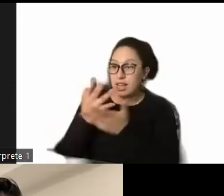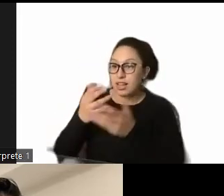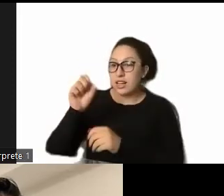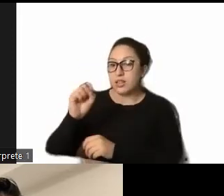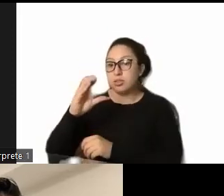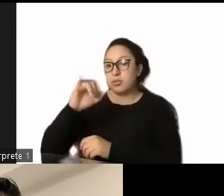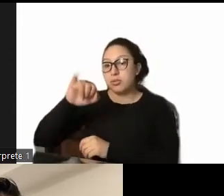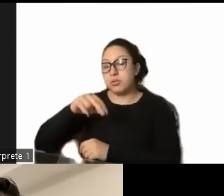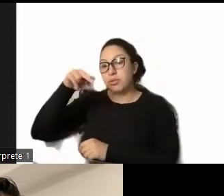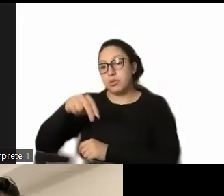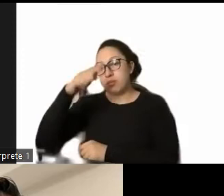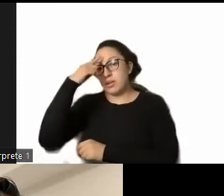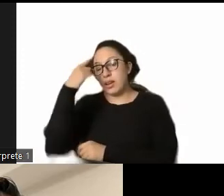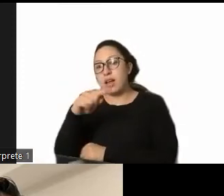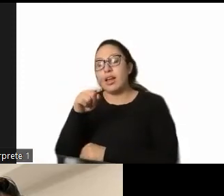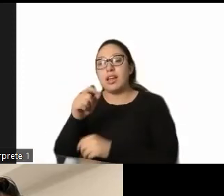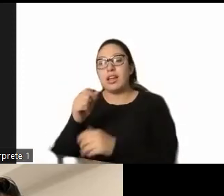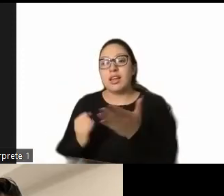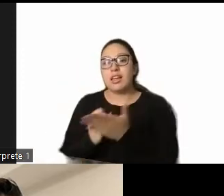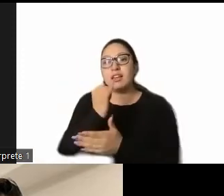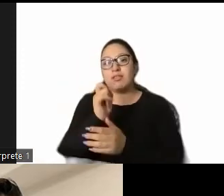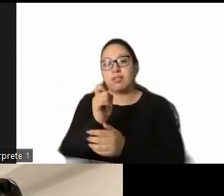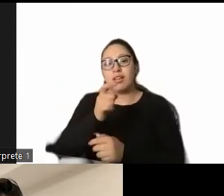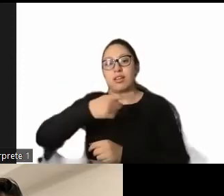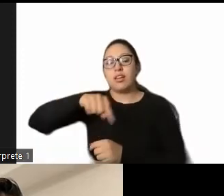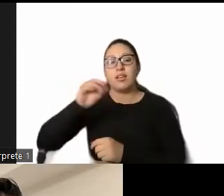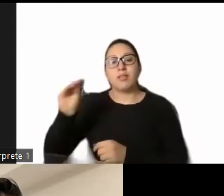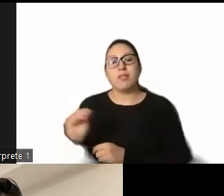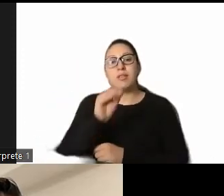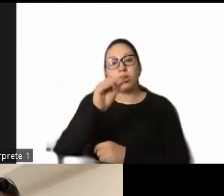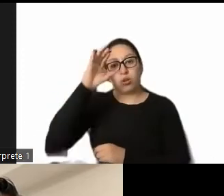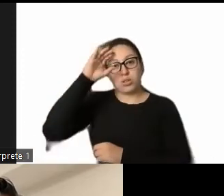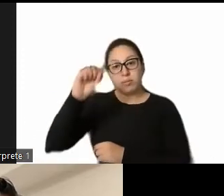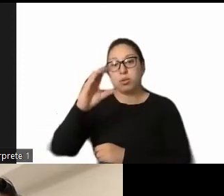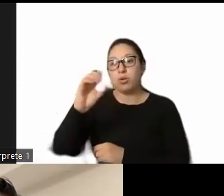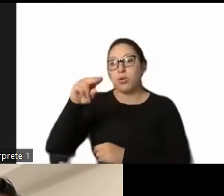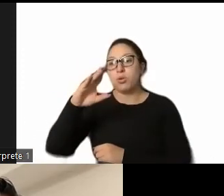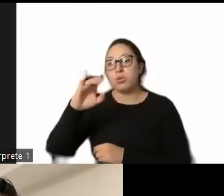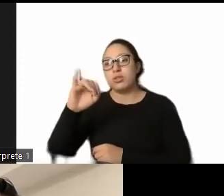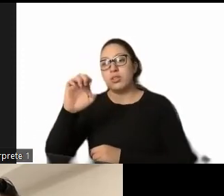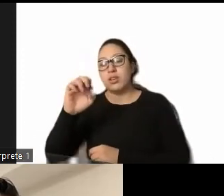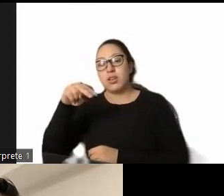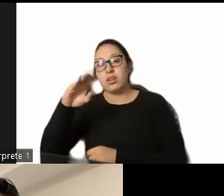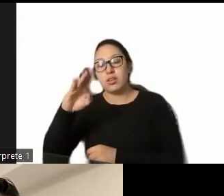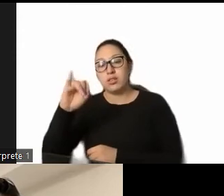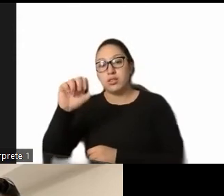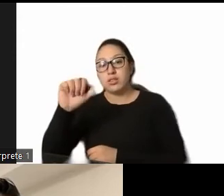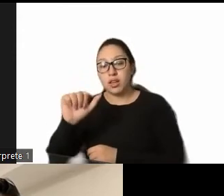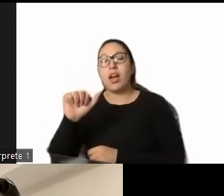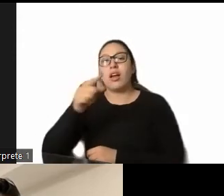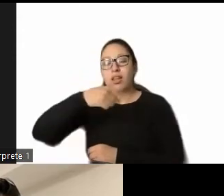definitiva y fatalmente que deba de excluirse el concepto de objeción de conciencia, sino que deba de legislarse de manera